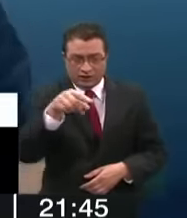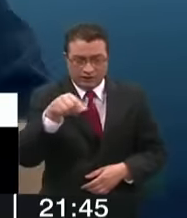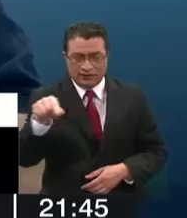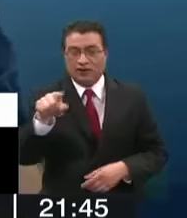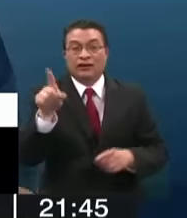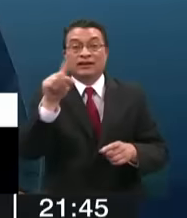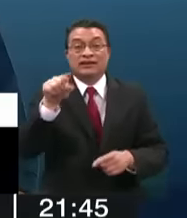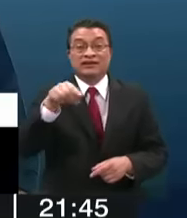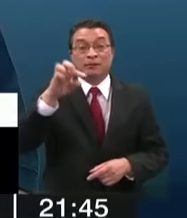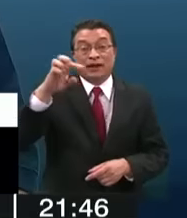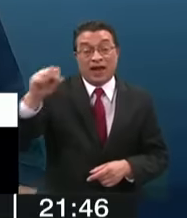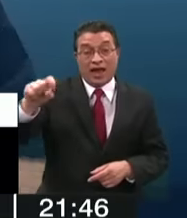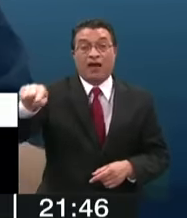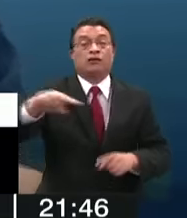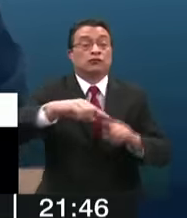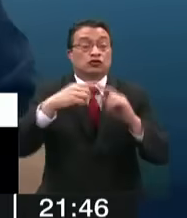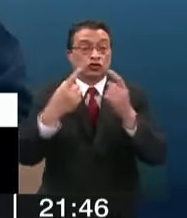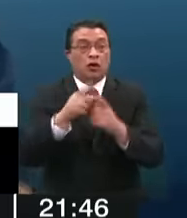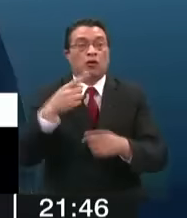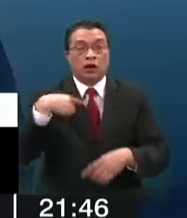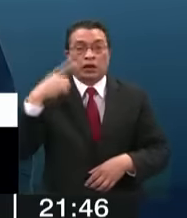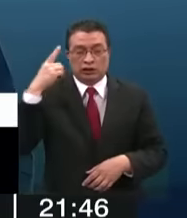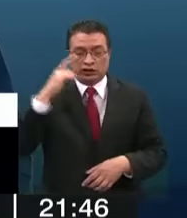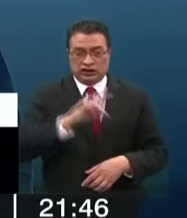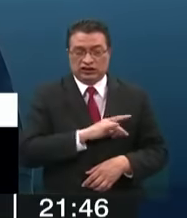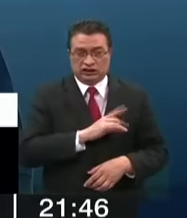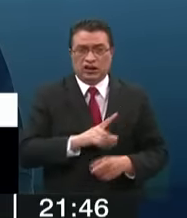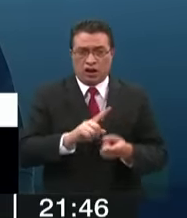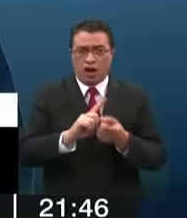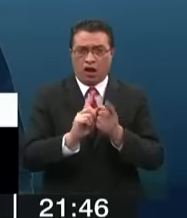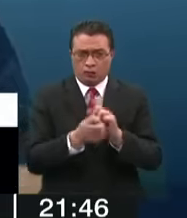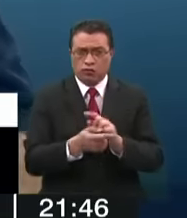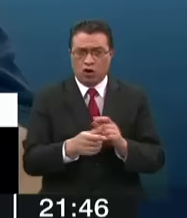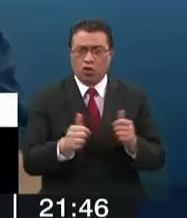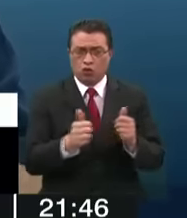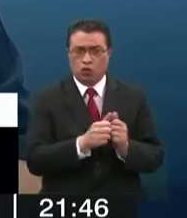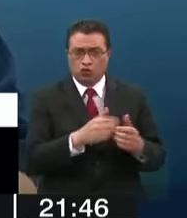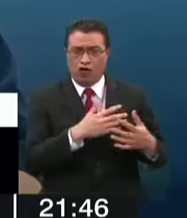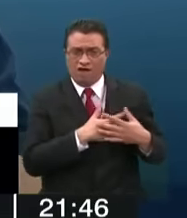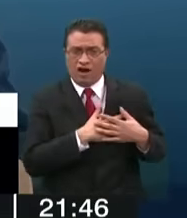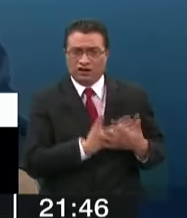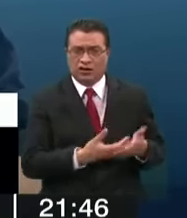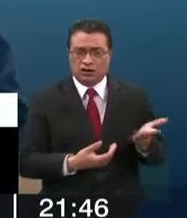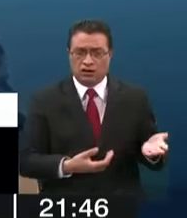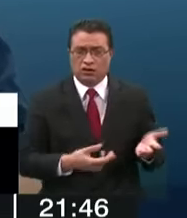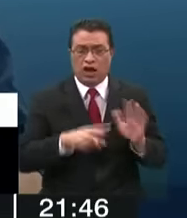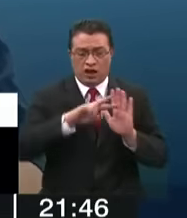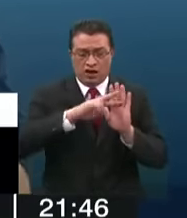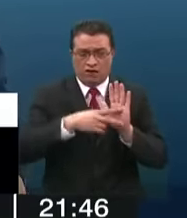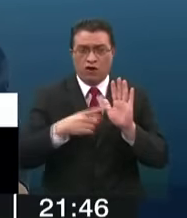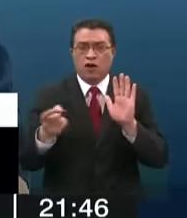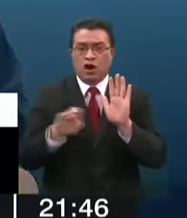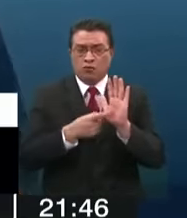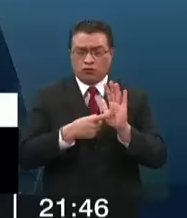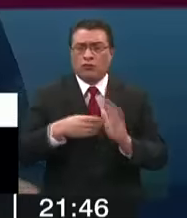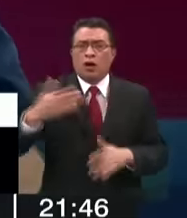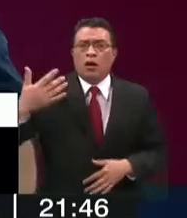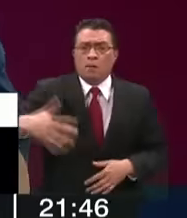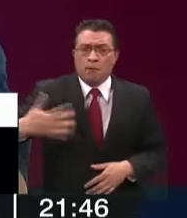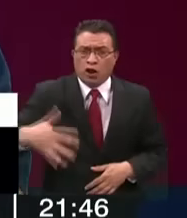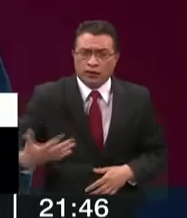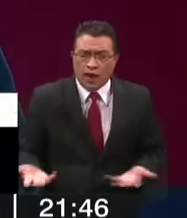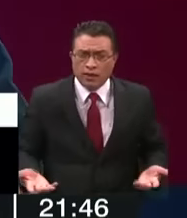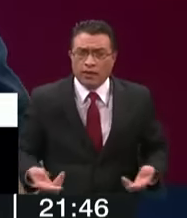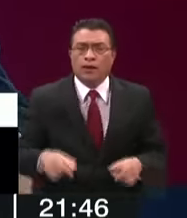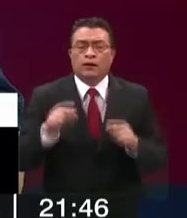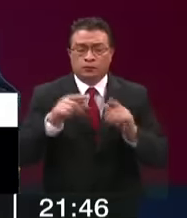todavía no se convence que Chile cambió con Bachelet. Todavía no se convence que la reforma tributaria era imprescindible. Todavía